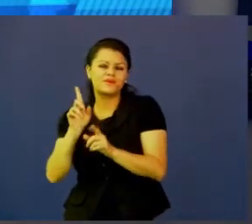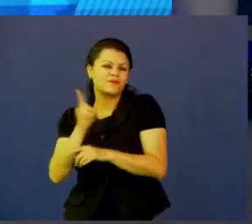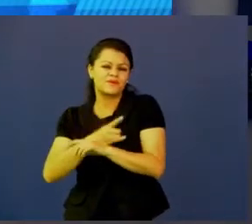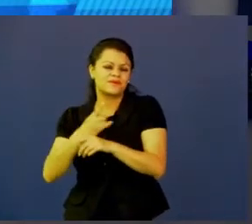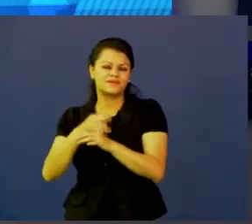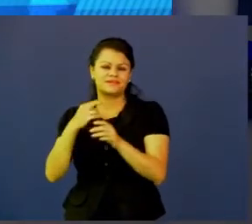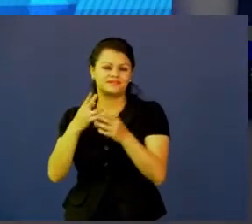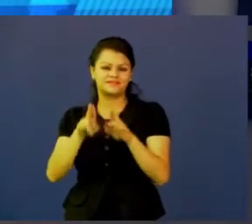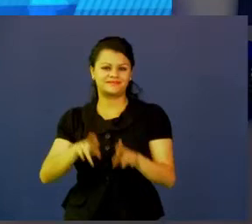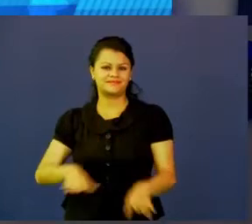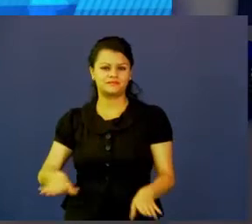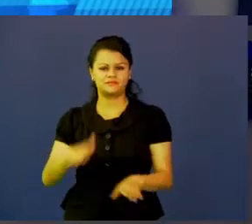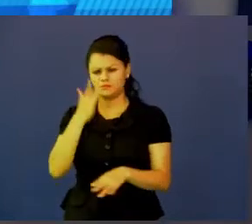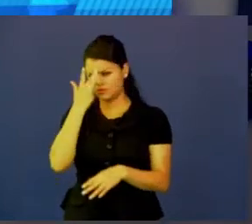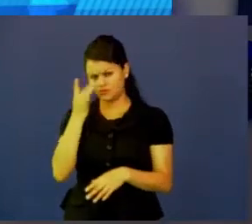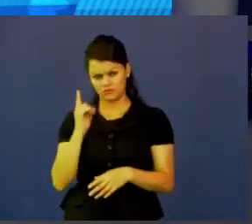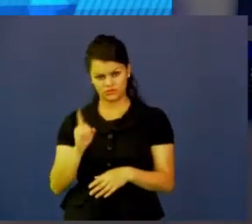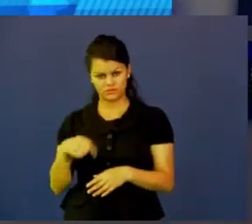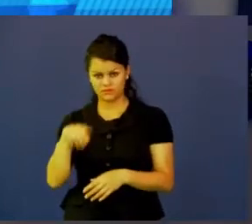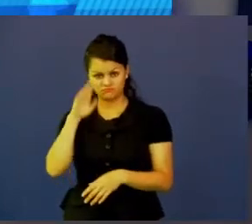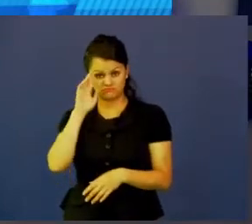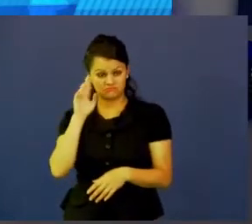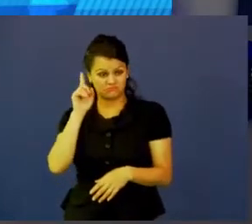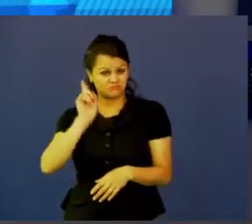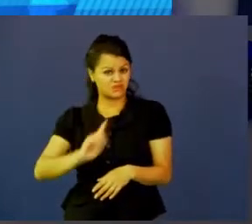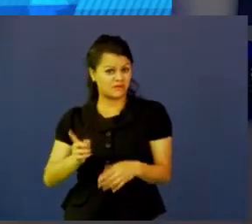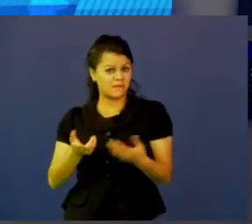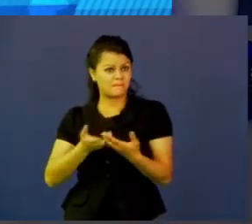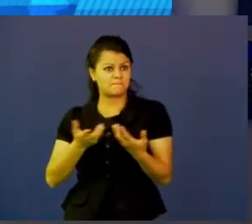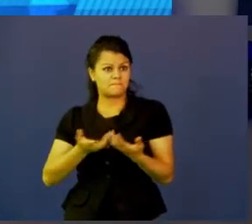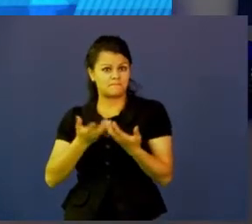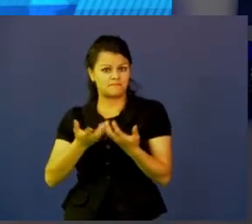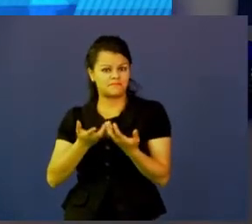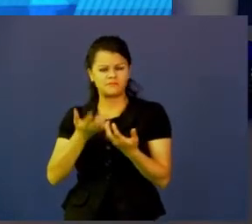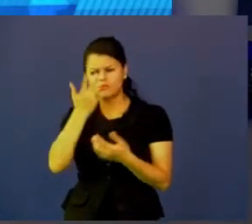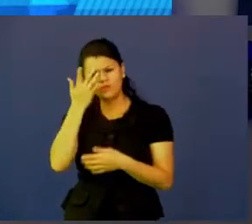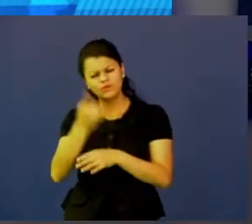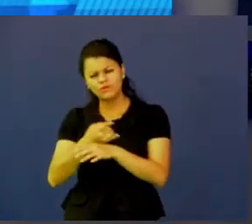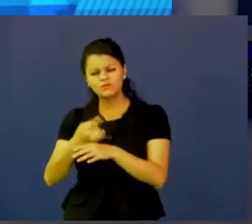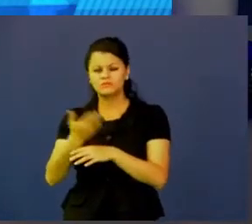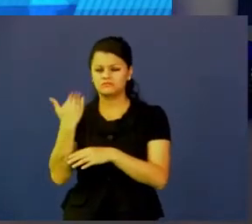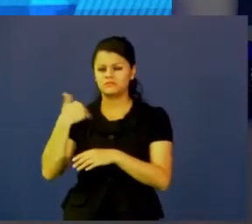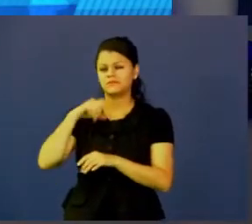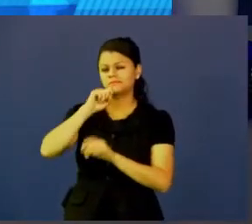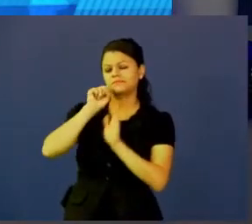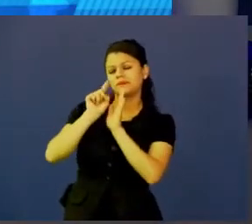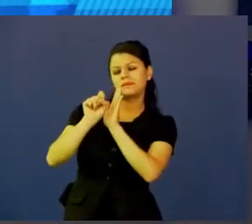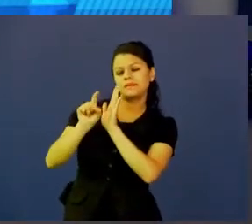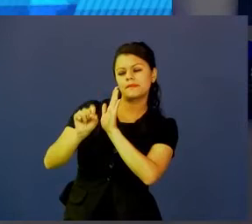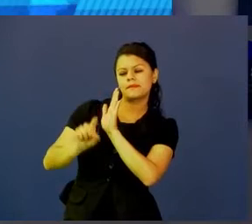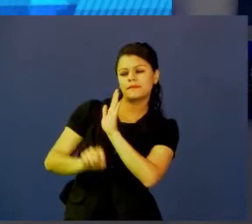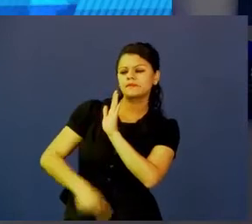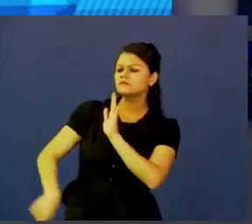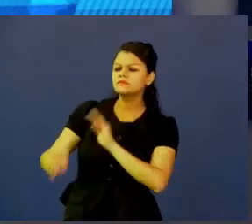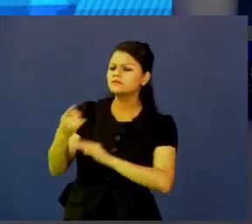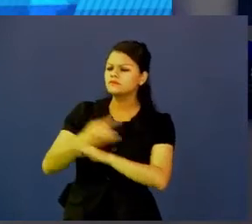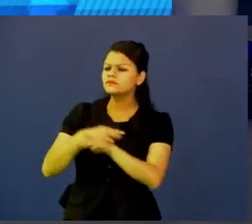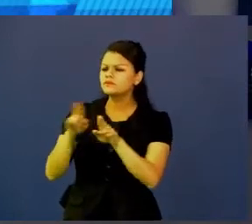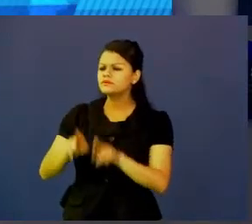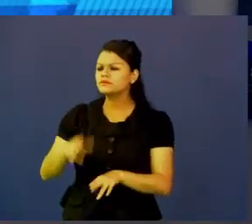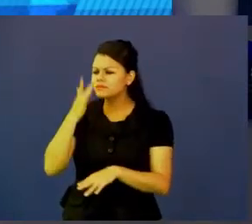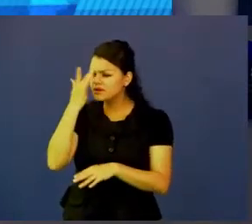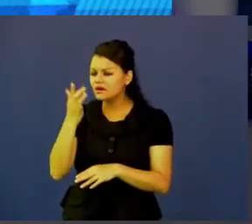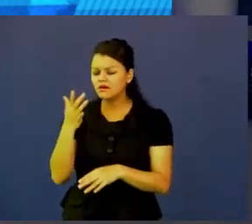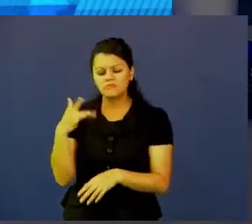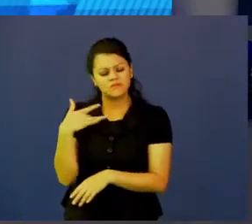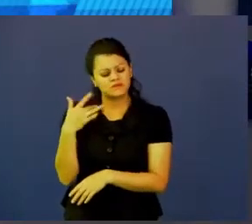necesariamente porque no sepan cómo hacerlo. No lo usan, ellos nos han respondido en las encuestas que no están usando internet porque todavía no encuentran